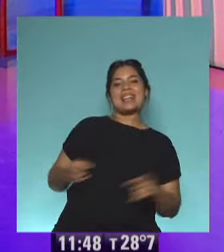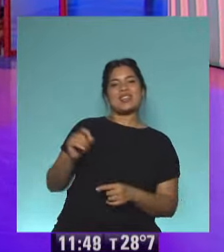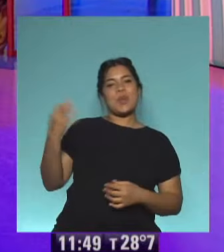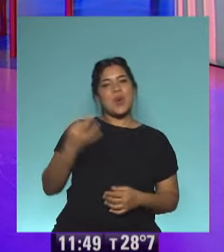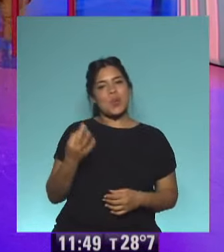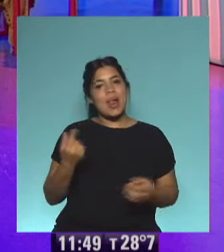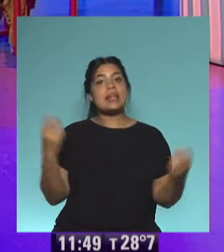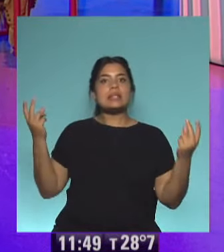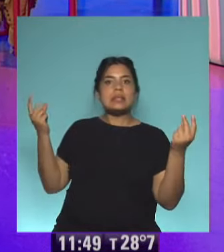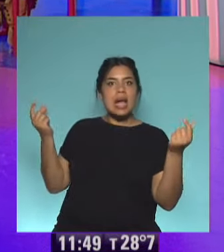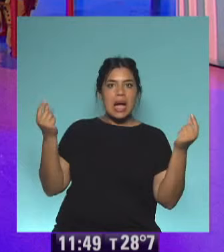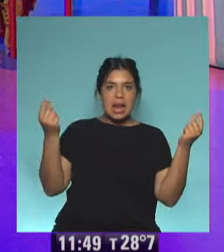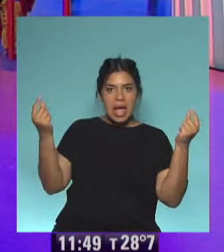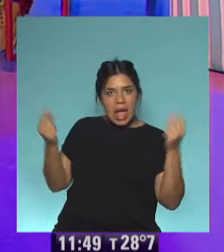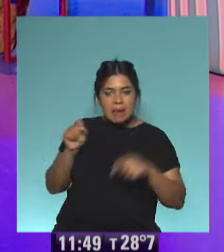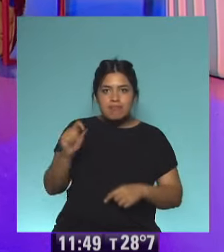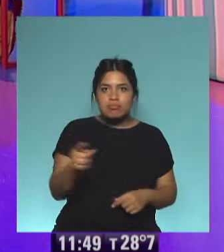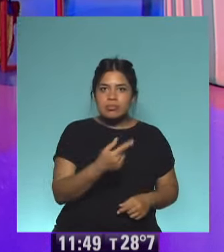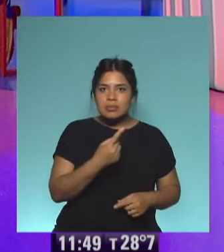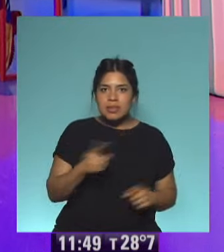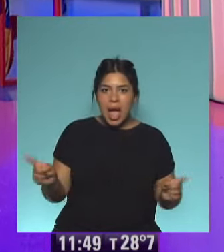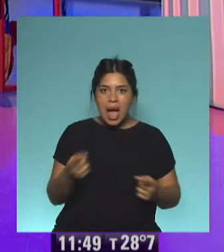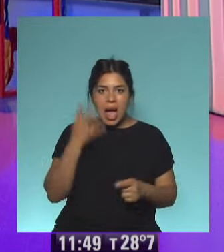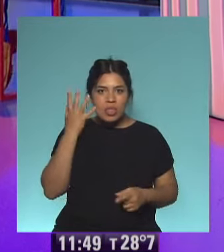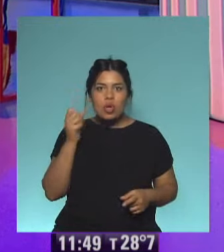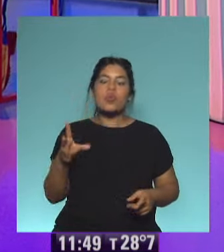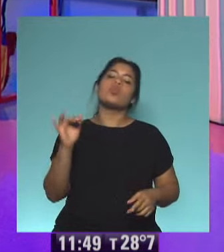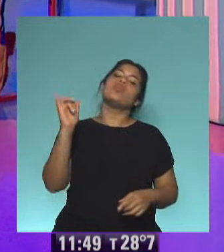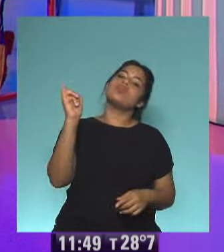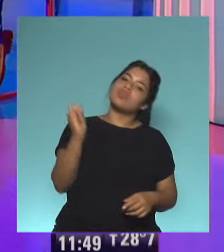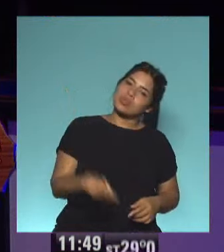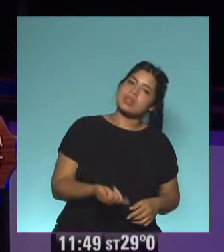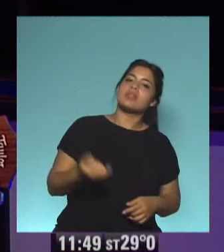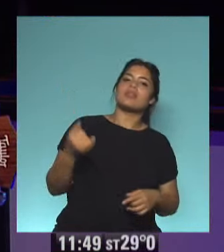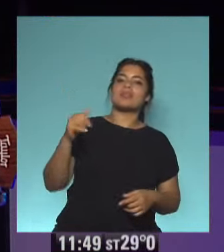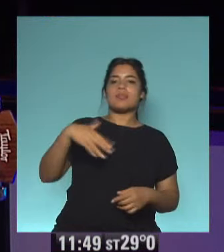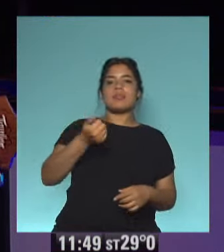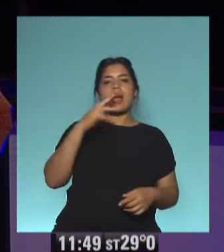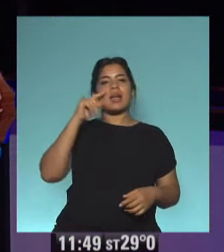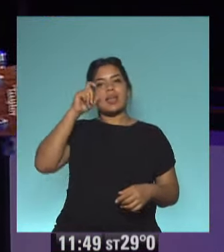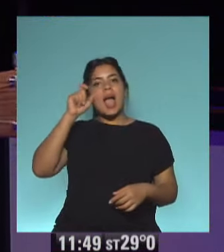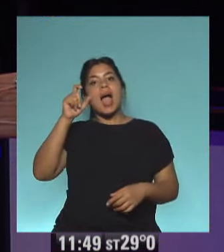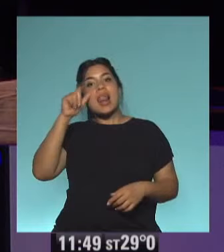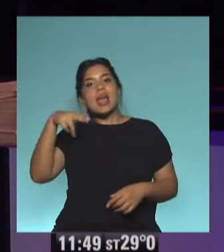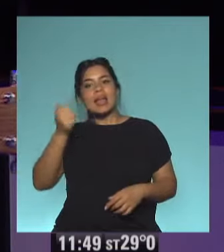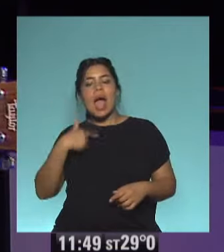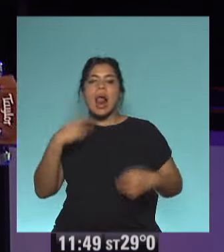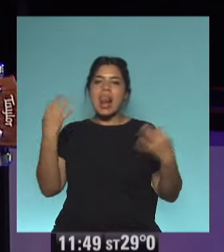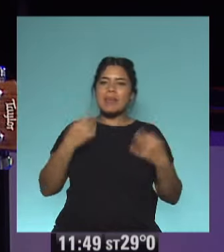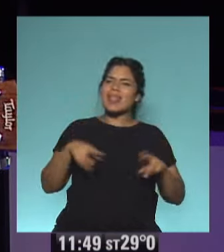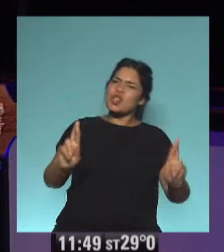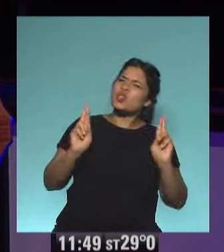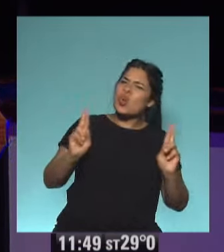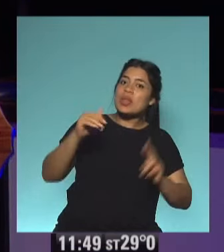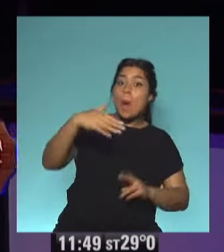La chacarera de los gatos nos trajo a la gran Marielena. Claro, es en sí. Tenemos mucha suerte como pueblo de tener una Marielena